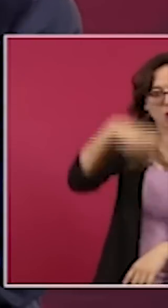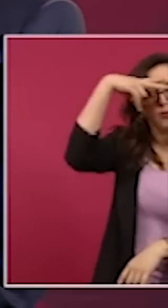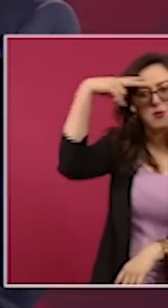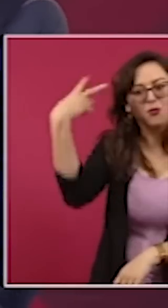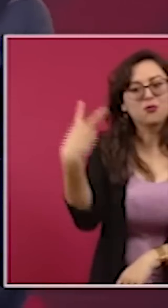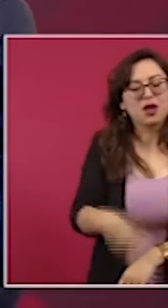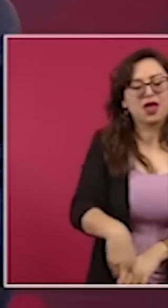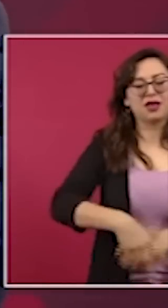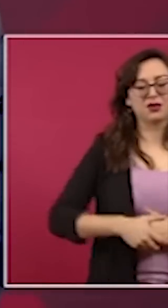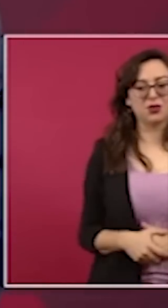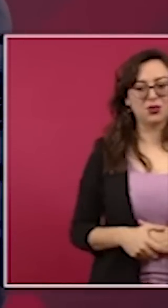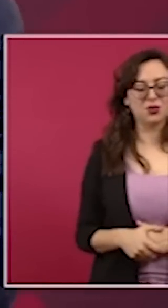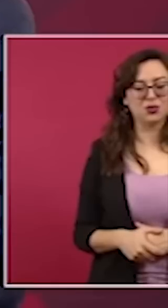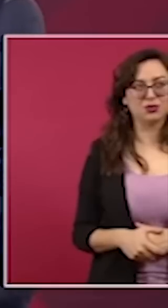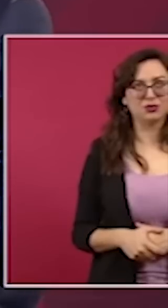Aquí, desde luego,